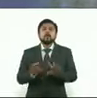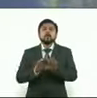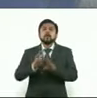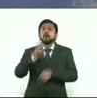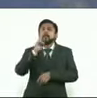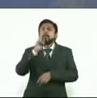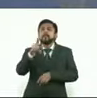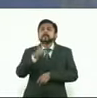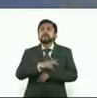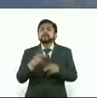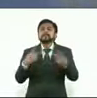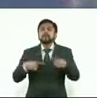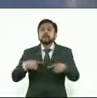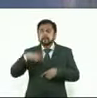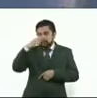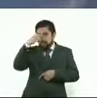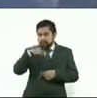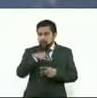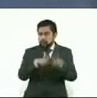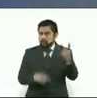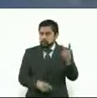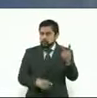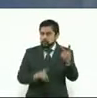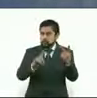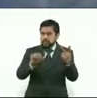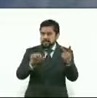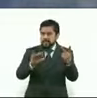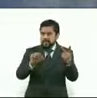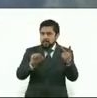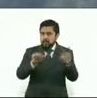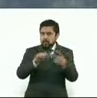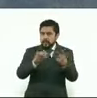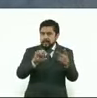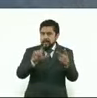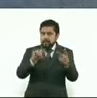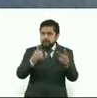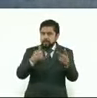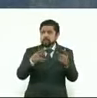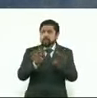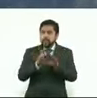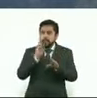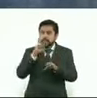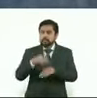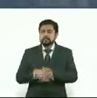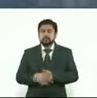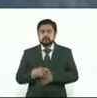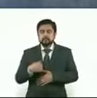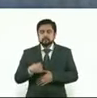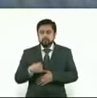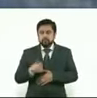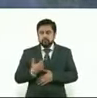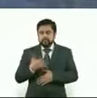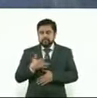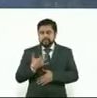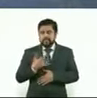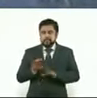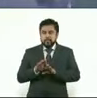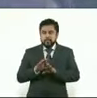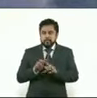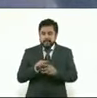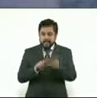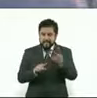están en punta, tanto a Darío como a Eloy? Pues me gustaría que fuera una... que ya faltando 3 kilómetros empezaran